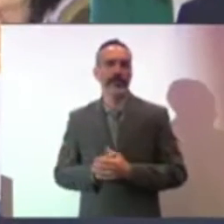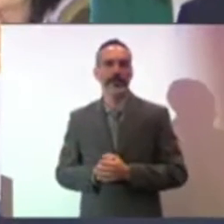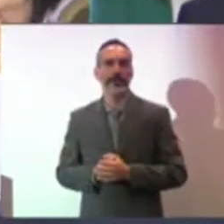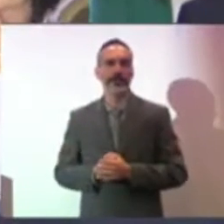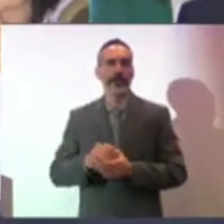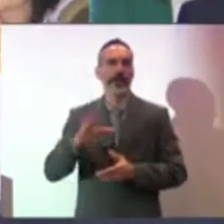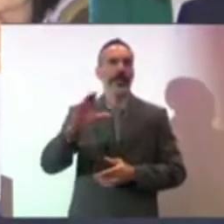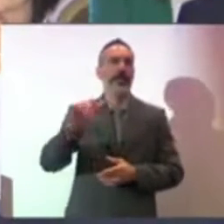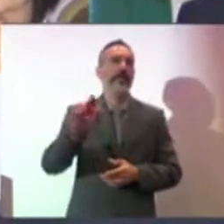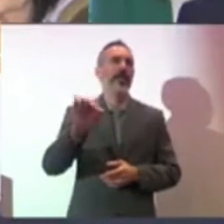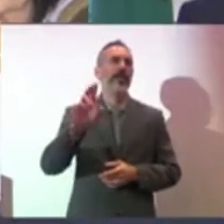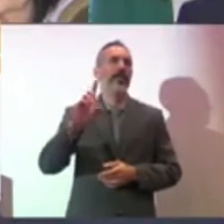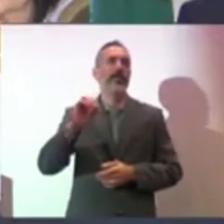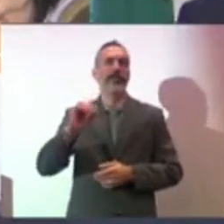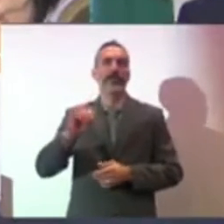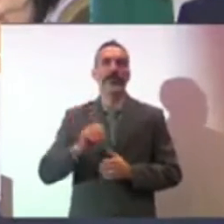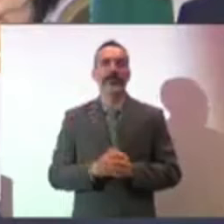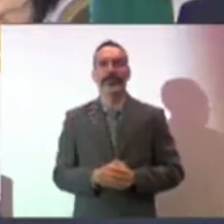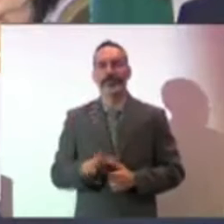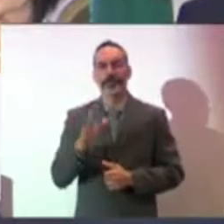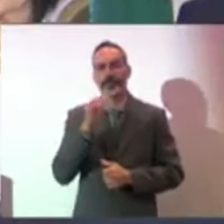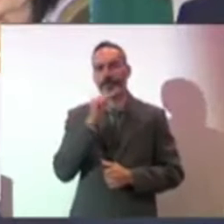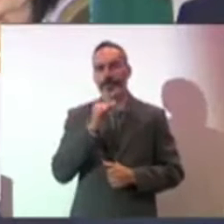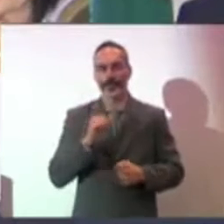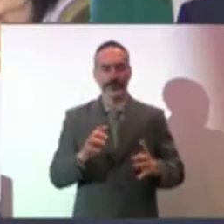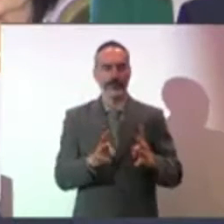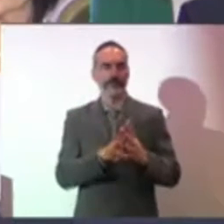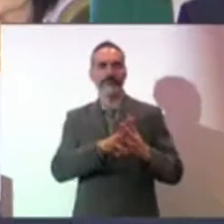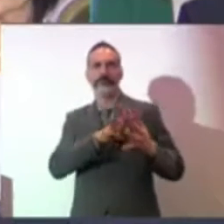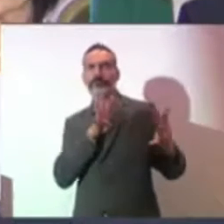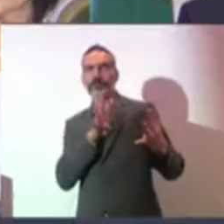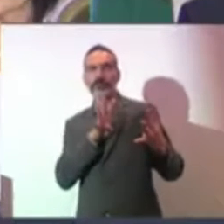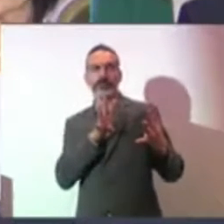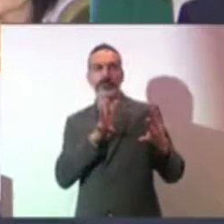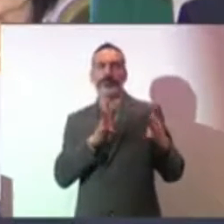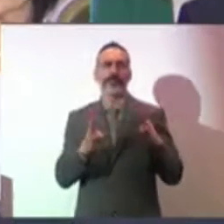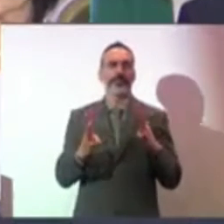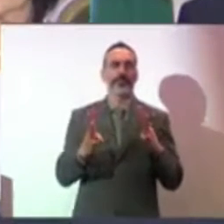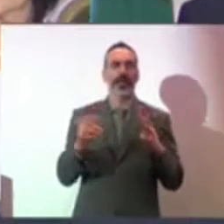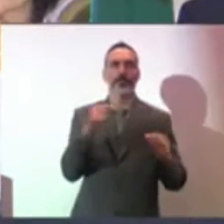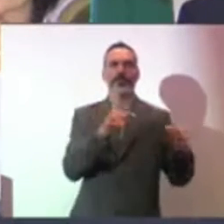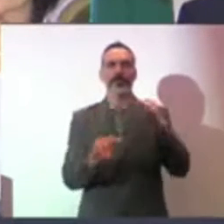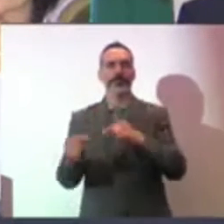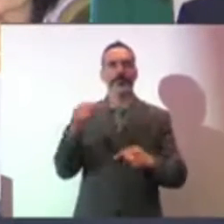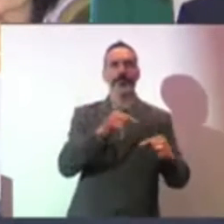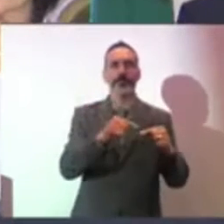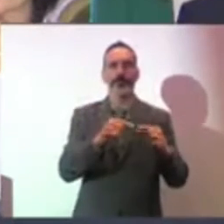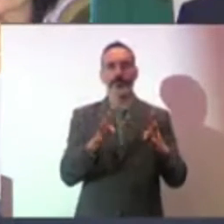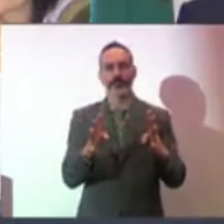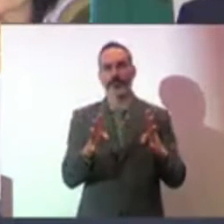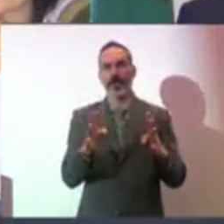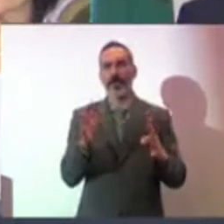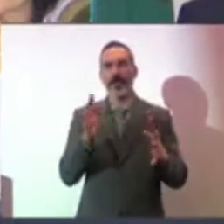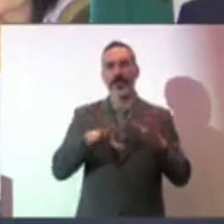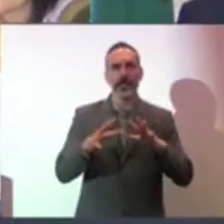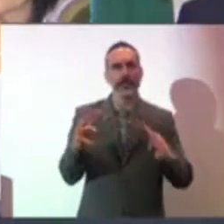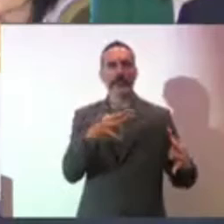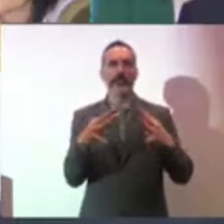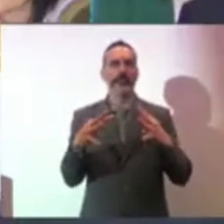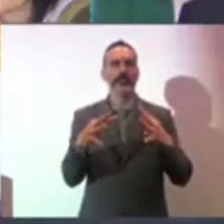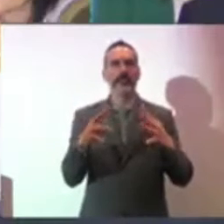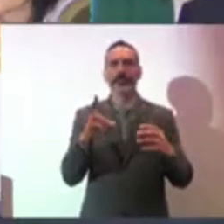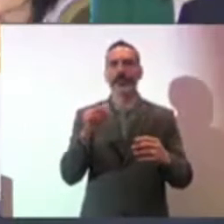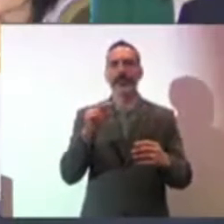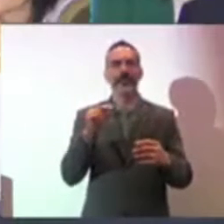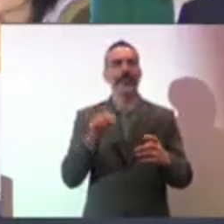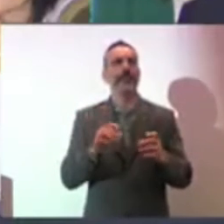Cabildo no puede ser trinchera de revanchas, porque le estaríamos apostando al fracaso de nuestra ciudad.